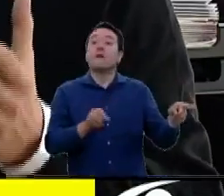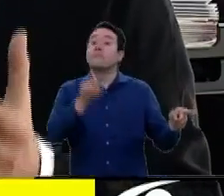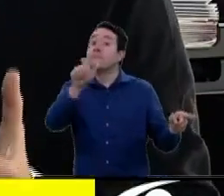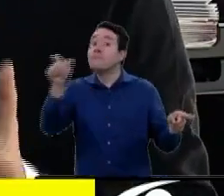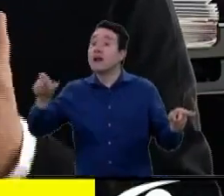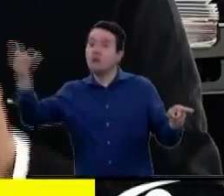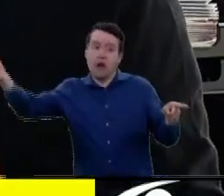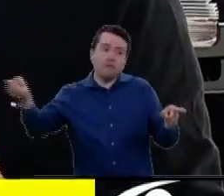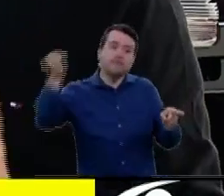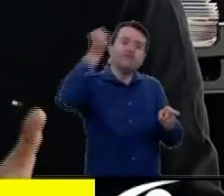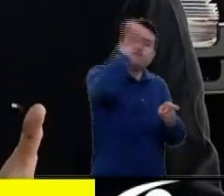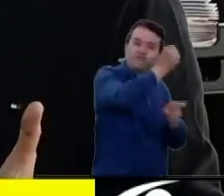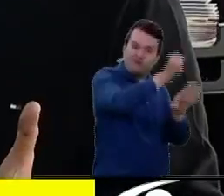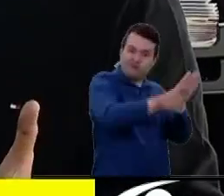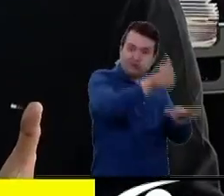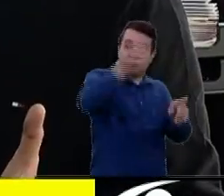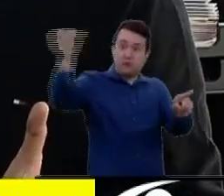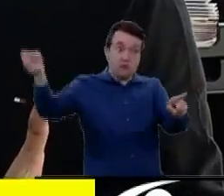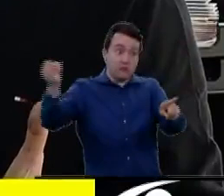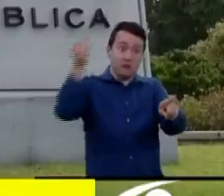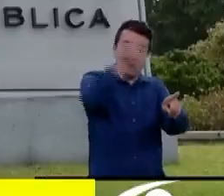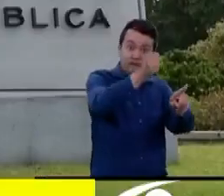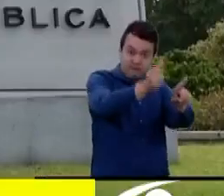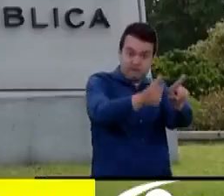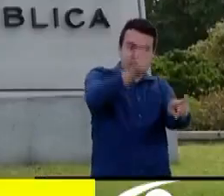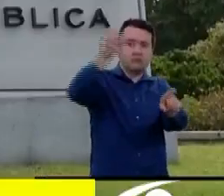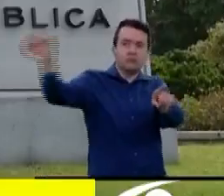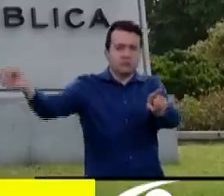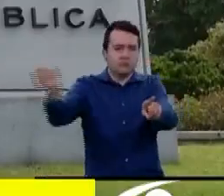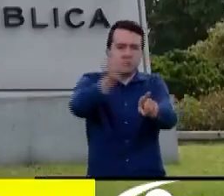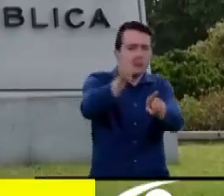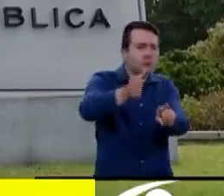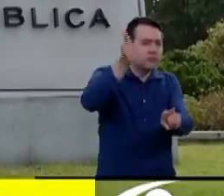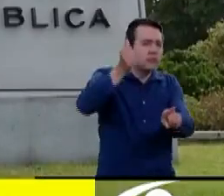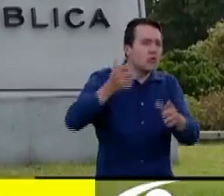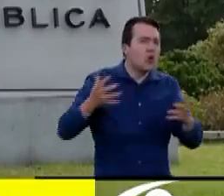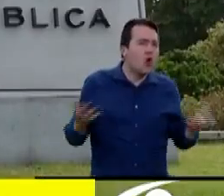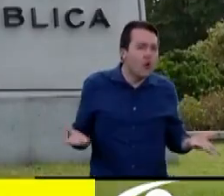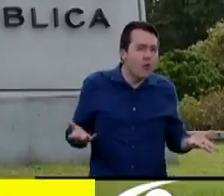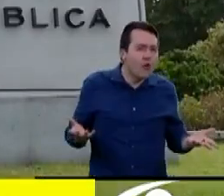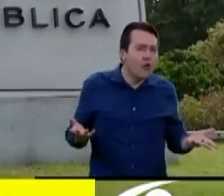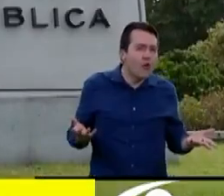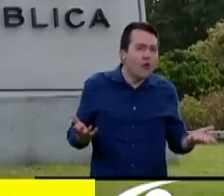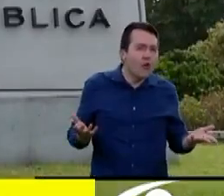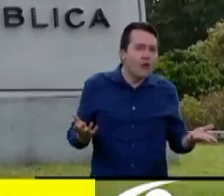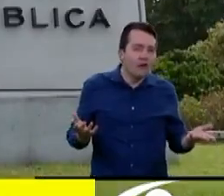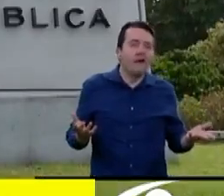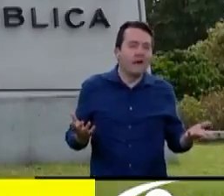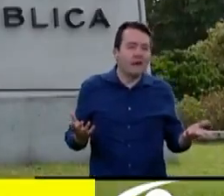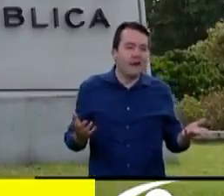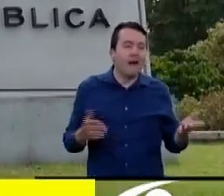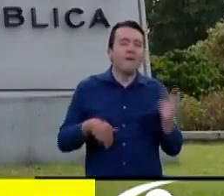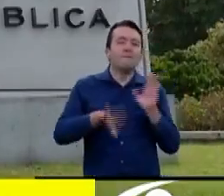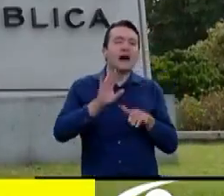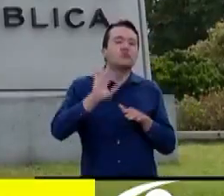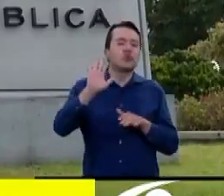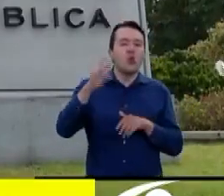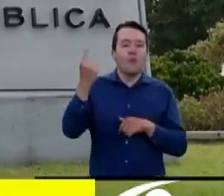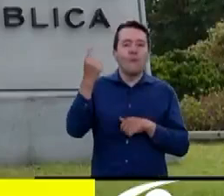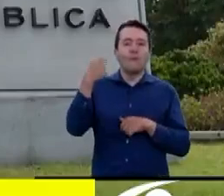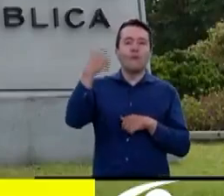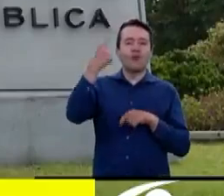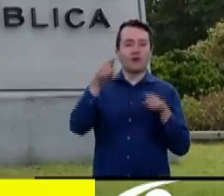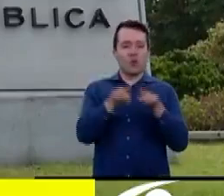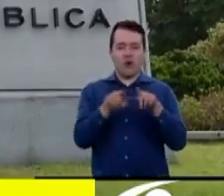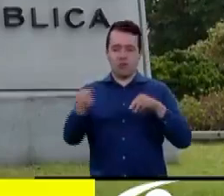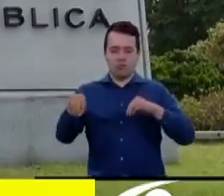organizaciones en el nivel nacional o en el nivel territorial, la mayor parte de las veces son elegidos por los grandes jugadores del